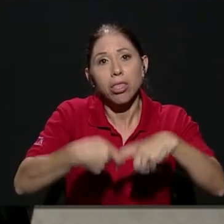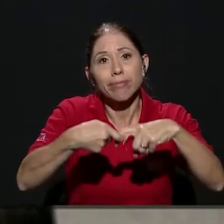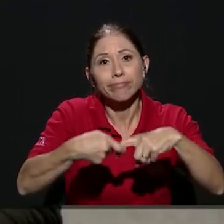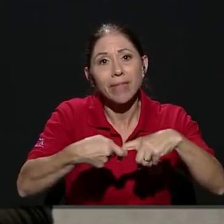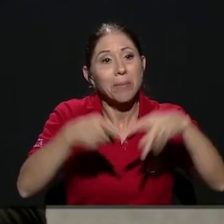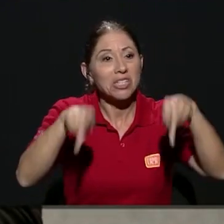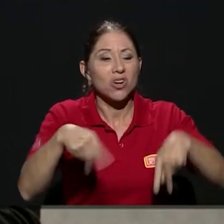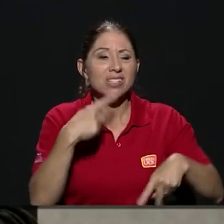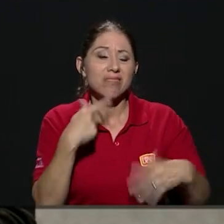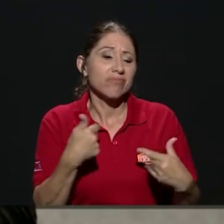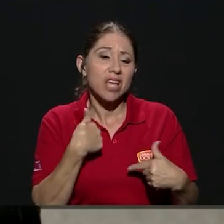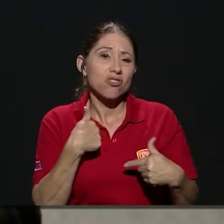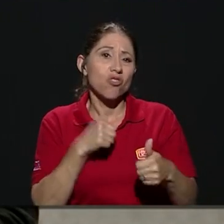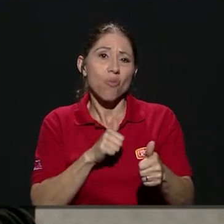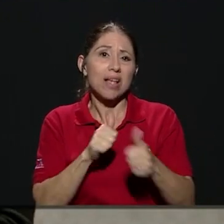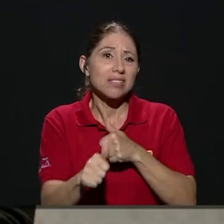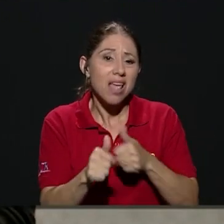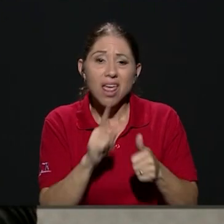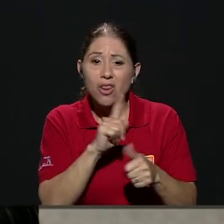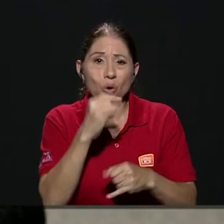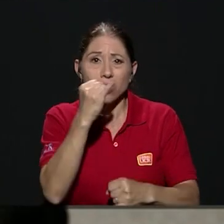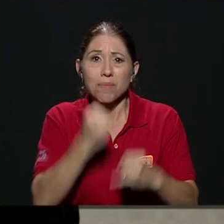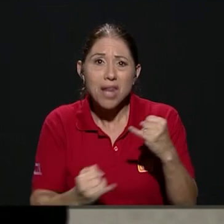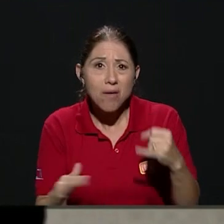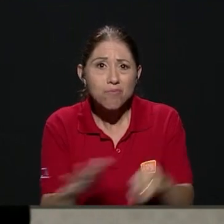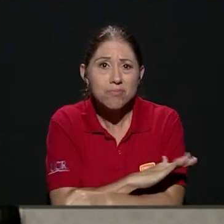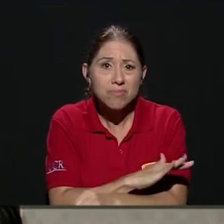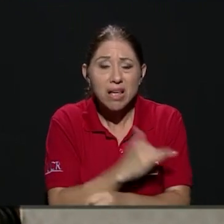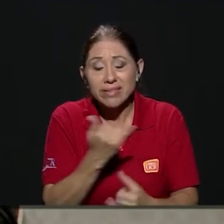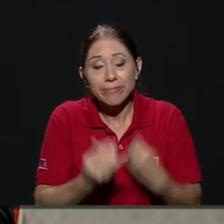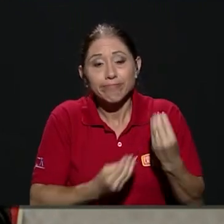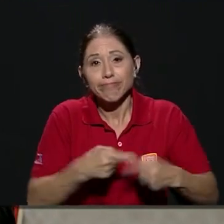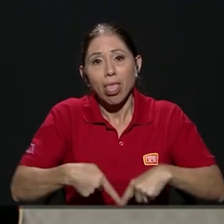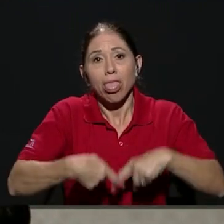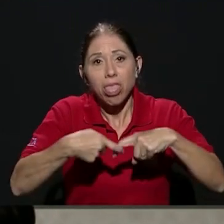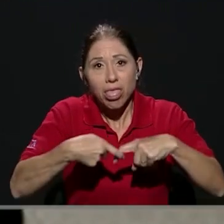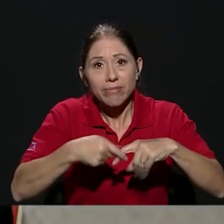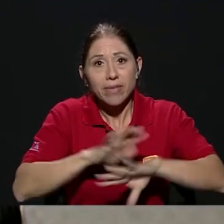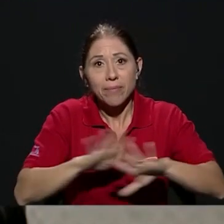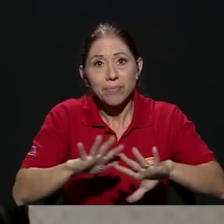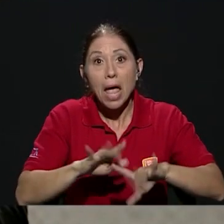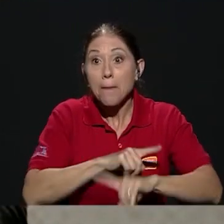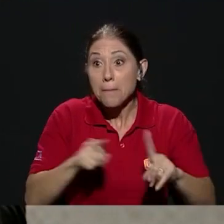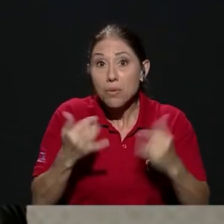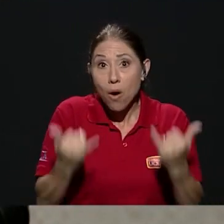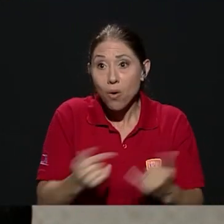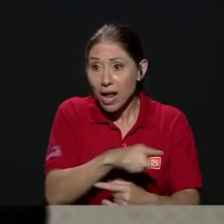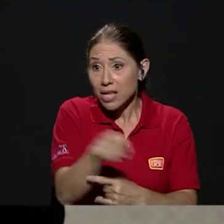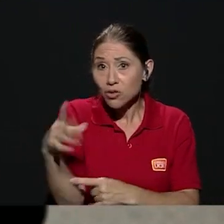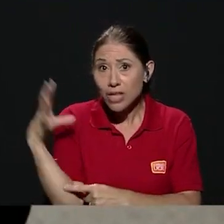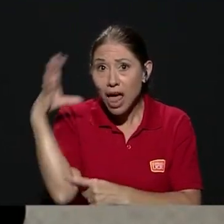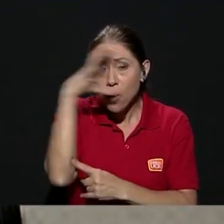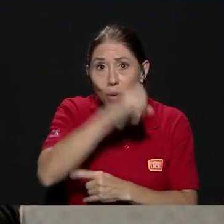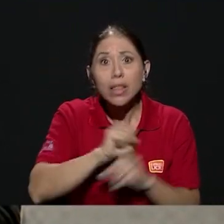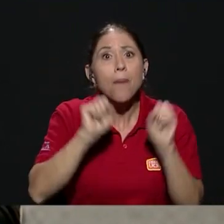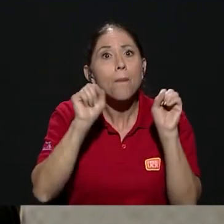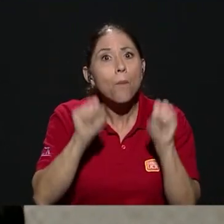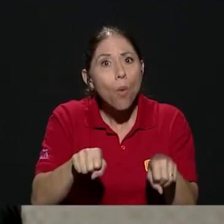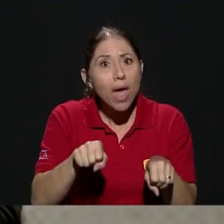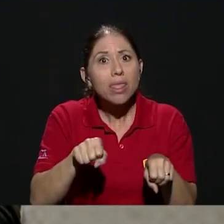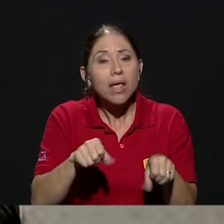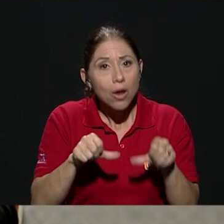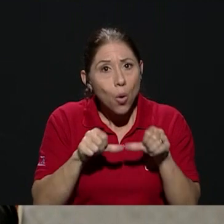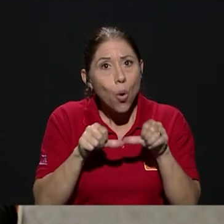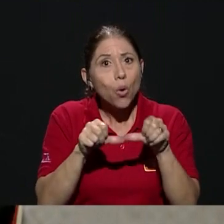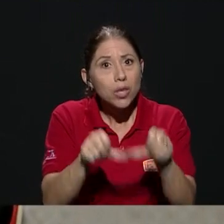llegué, me dedico a otra cosa, pero ahora no, ahora se están dando cuenta de que pueden tener la oportunidad de continuar, y